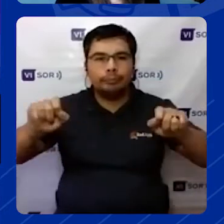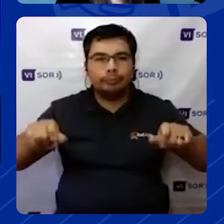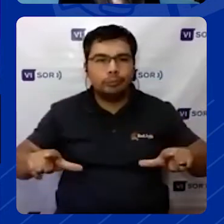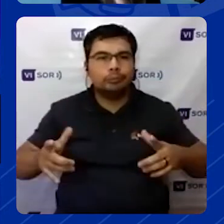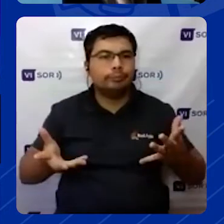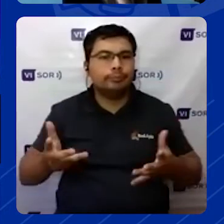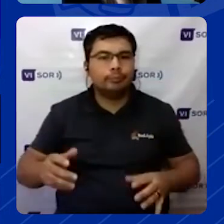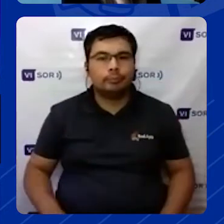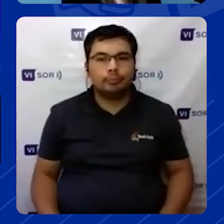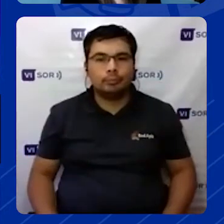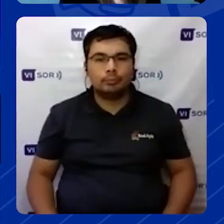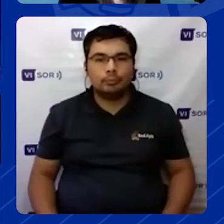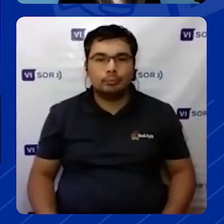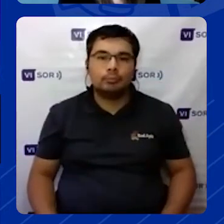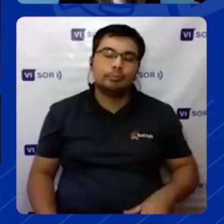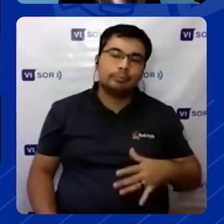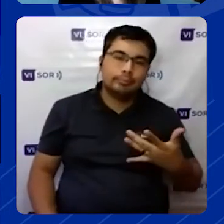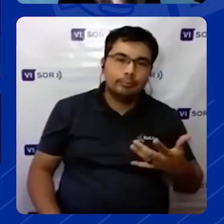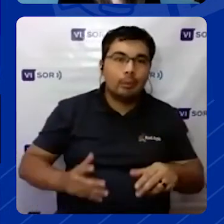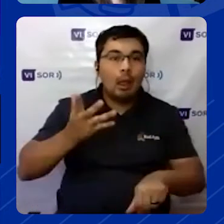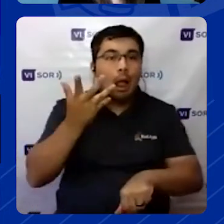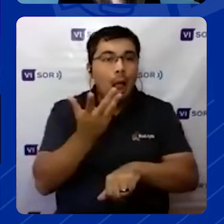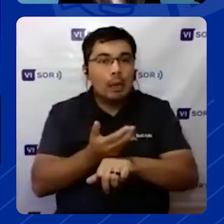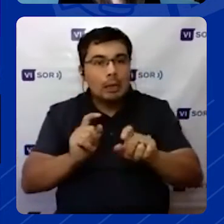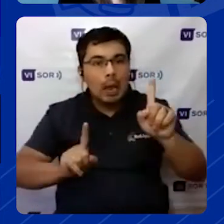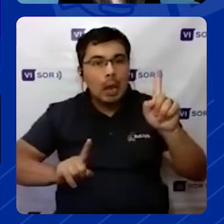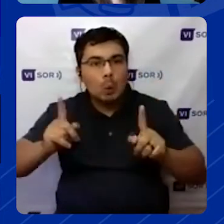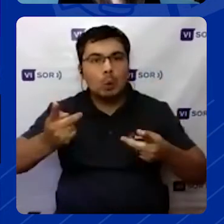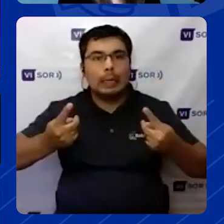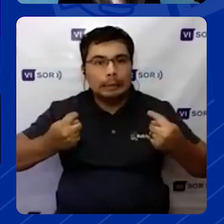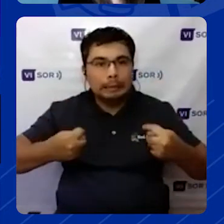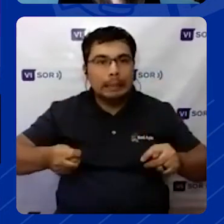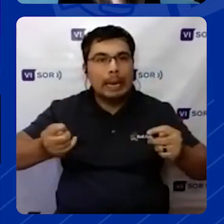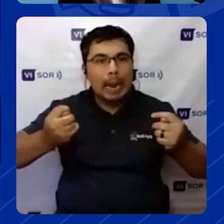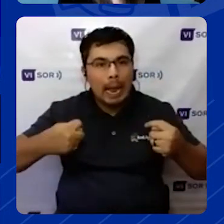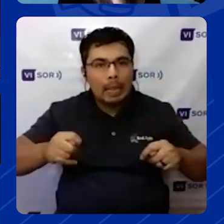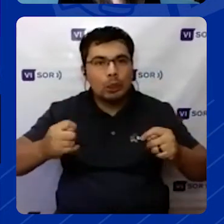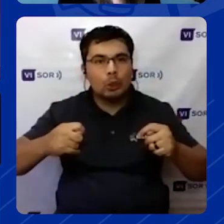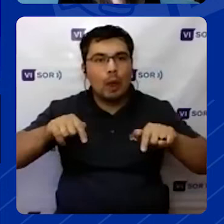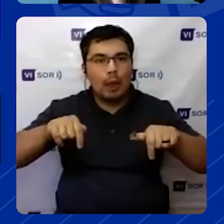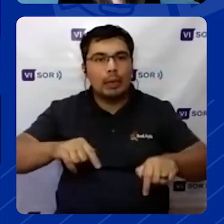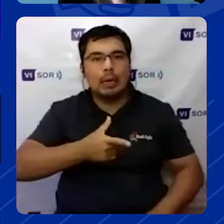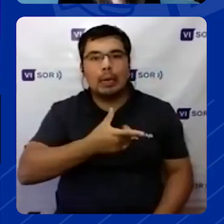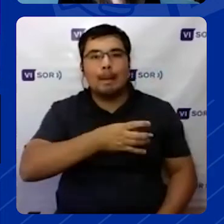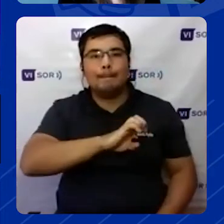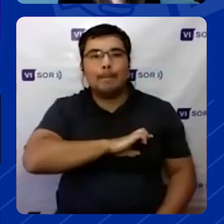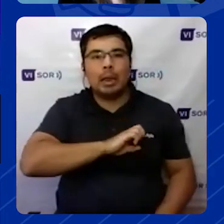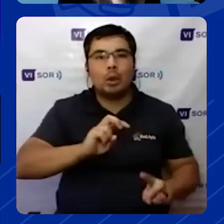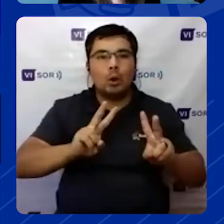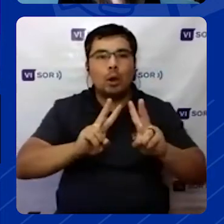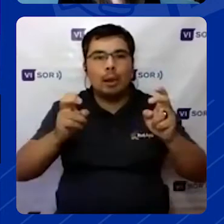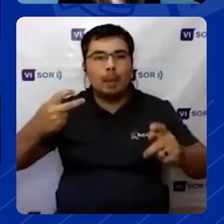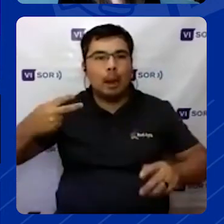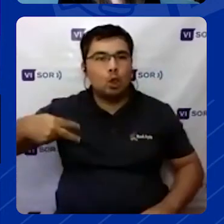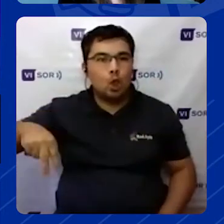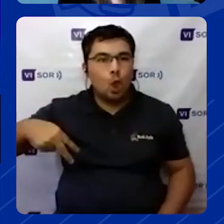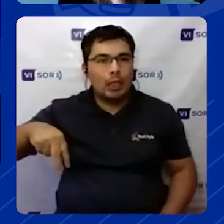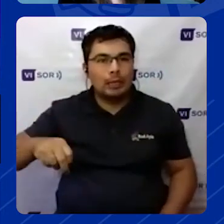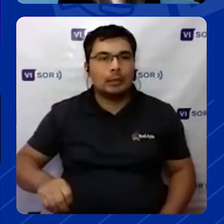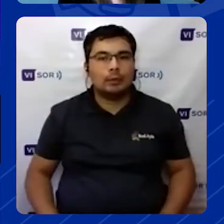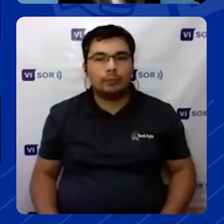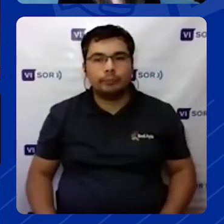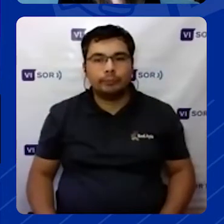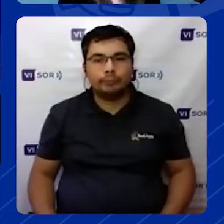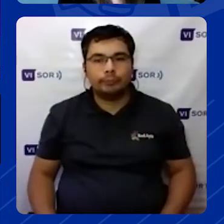Ha habido algún intento acá en España con respecto de las noticias. De hecho, hay un periódico